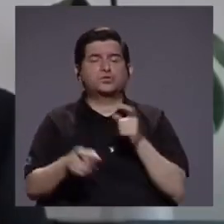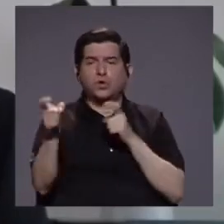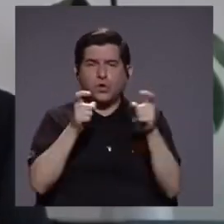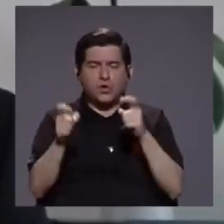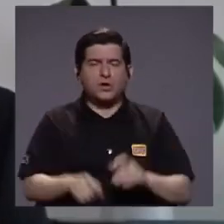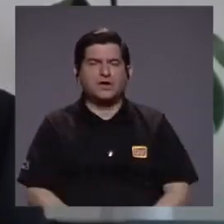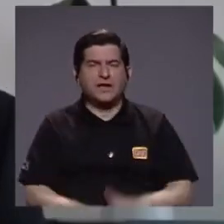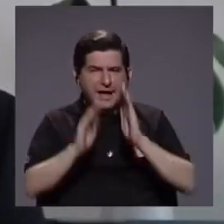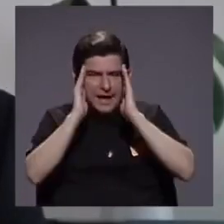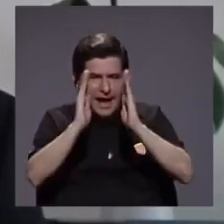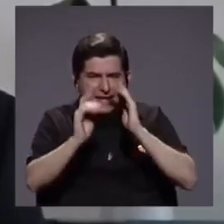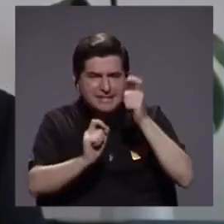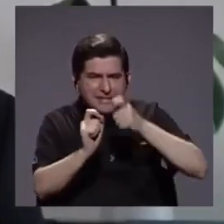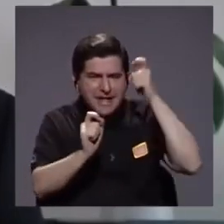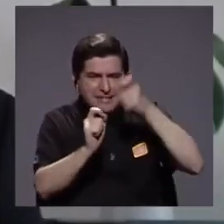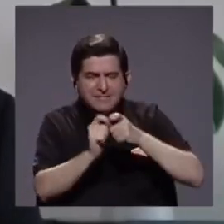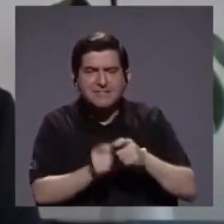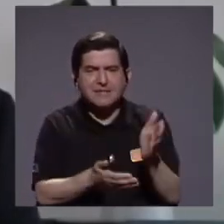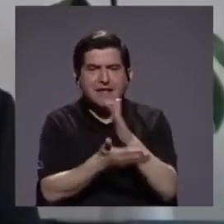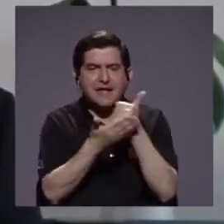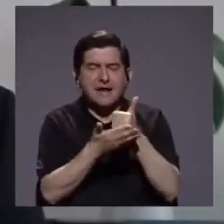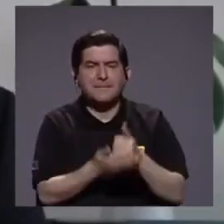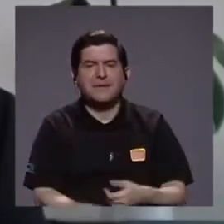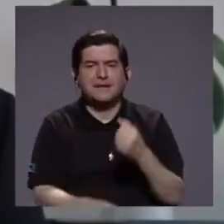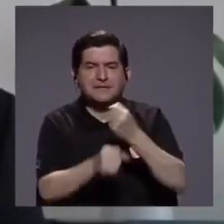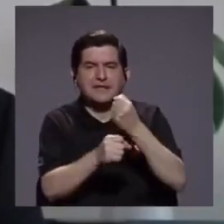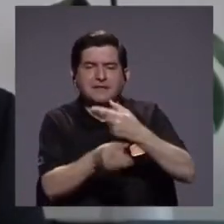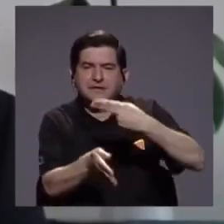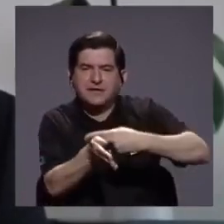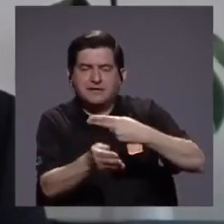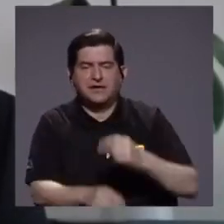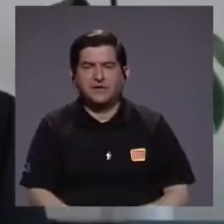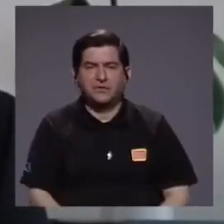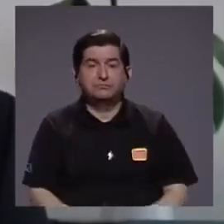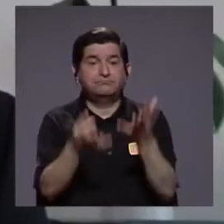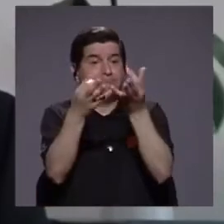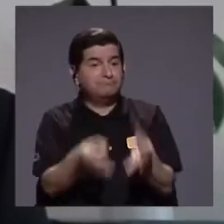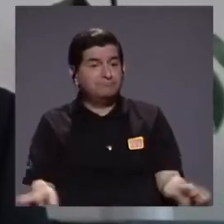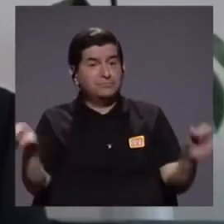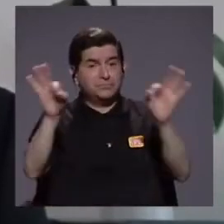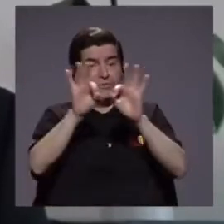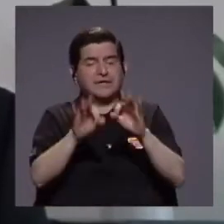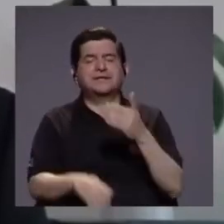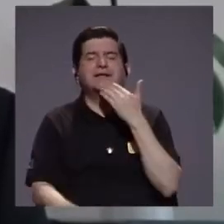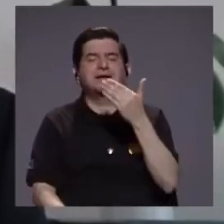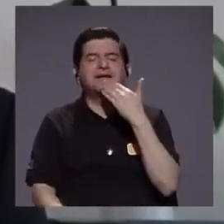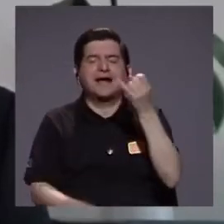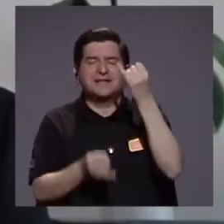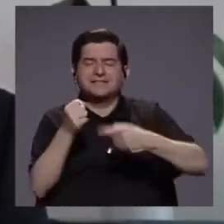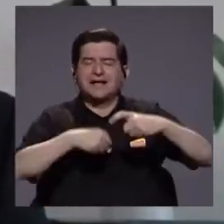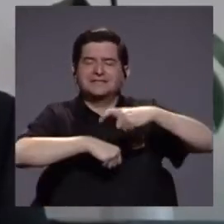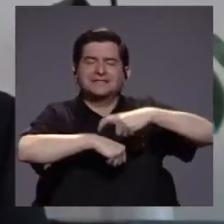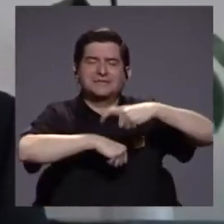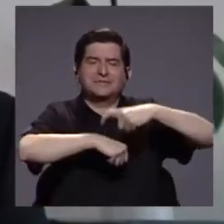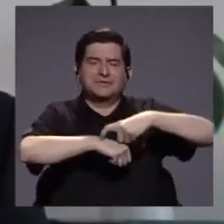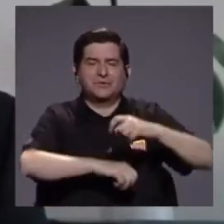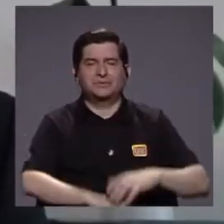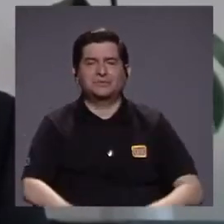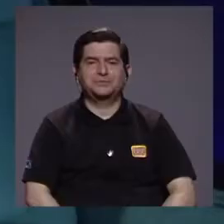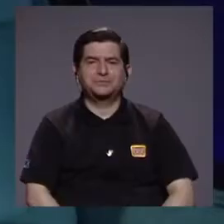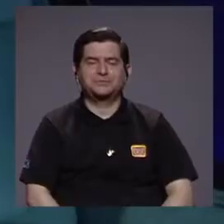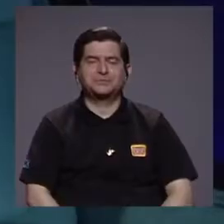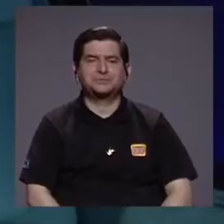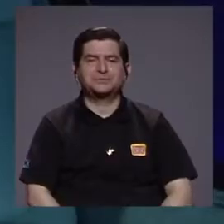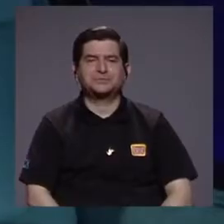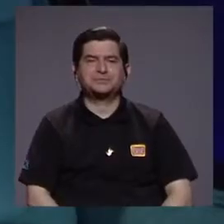atiende concretamente la parte clínica, ¿verdad? Entonces, es necesario incorporar. Muchas gracias. Finalizó el ese tiempo. Ese